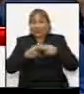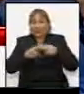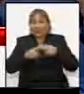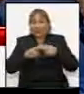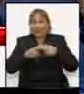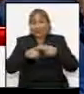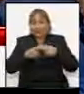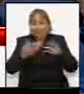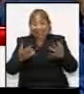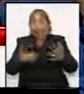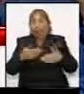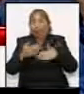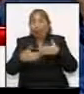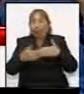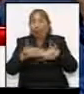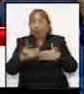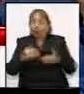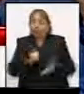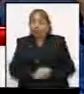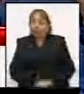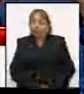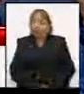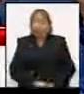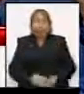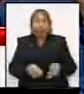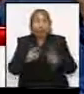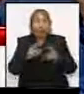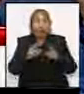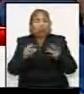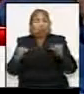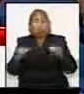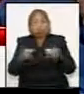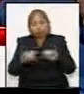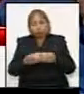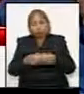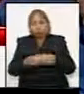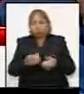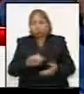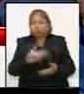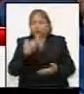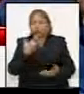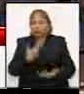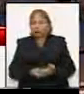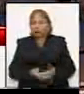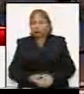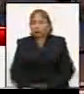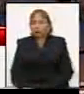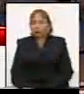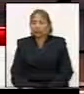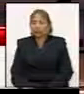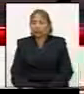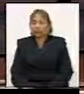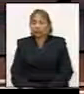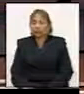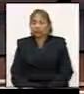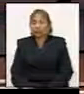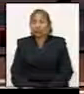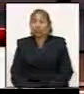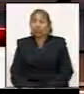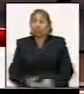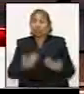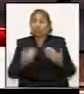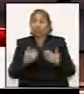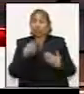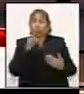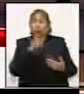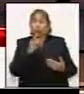mucha importancia, que debemos de respaldarla y ojalá por unanimidad en este pleno del Congreso. Muchísimas gracias. Muchas gracias, señor congresista. Tiene el uso de la palabra